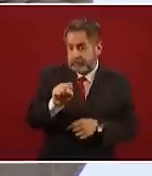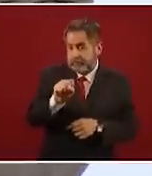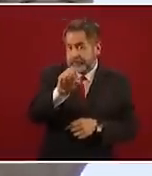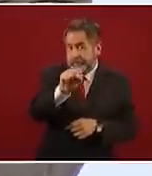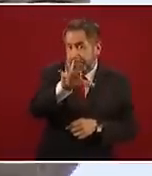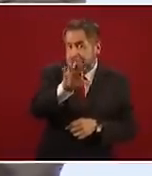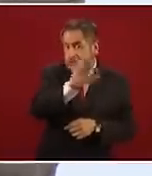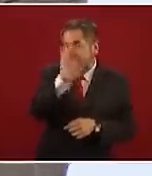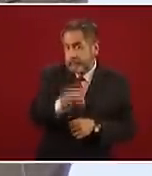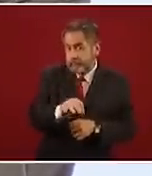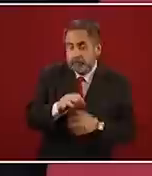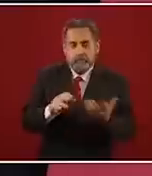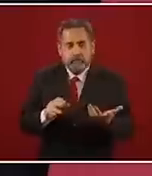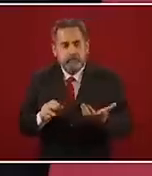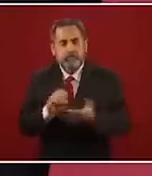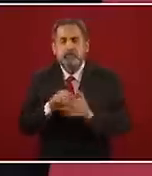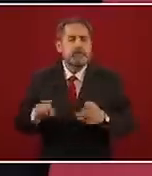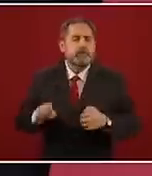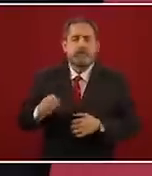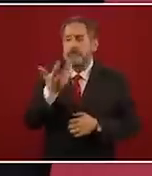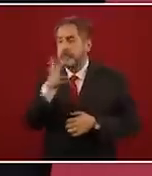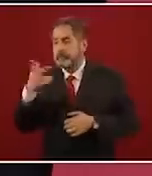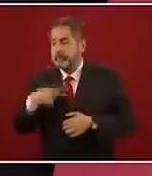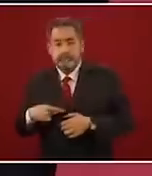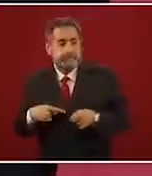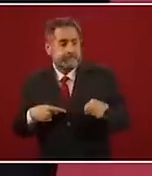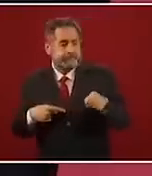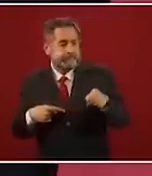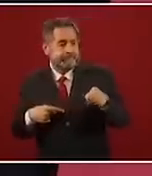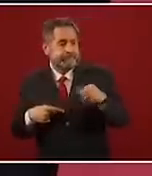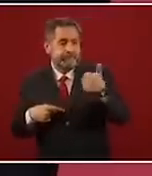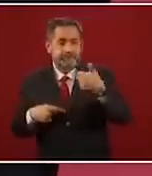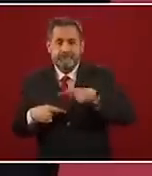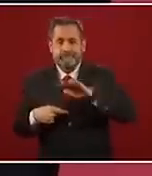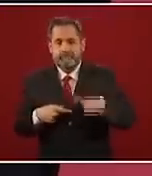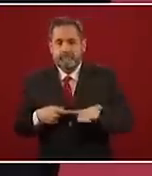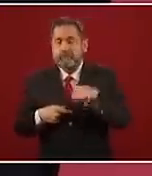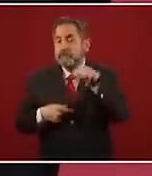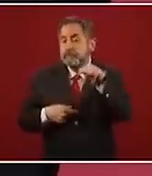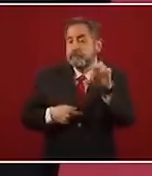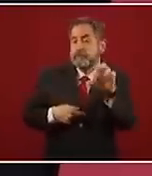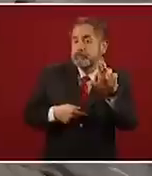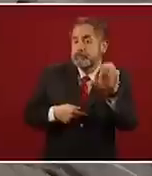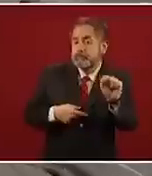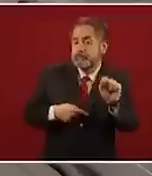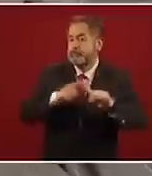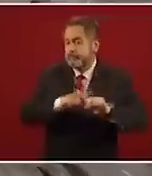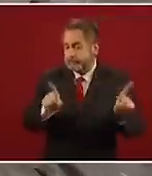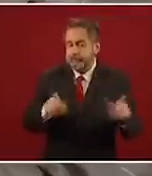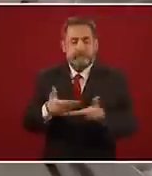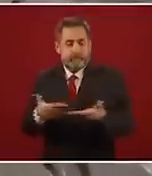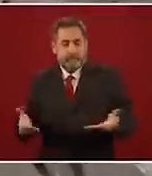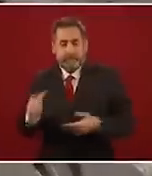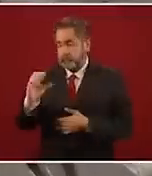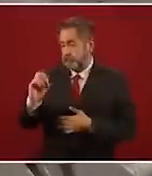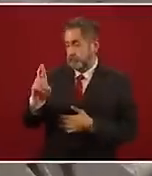65%, es decir, 6 o 7 de cada 10 para el MERS morían por el virus. En este caso, la letalidad se ha mantenido